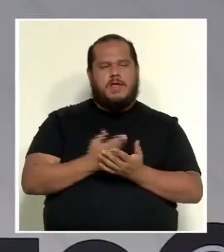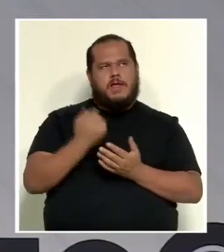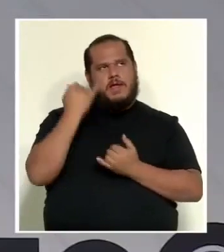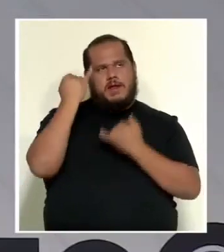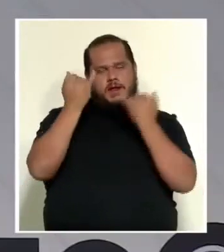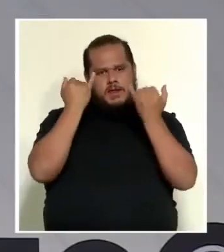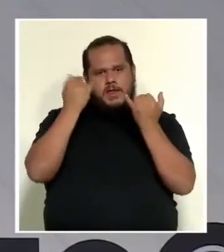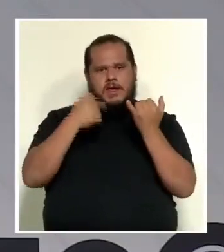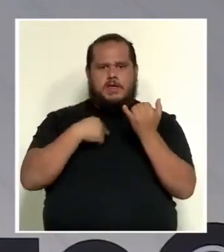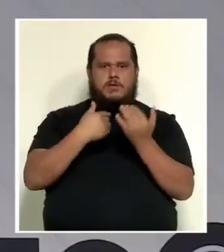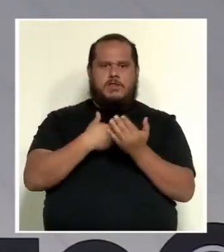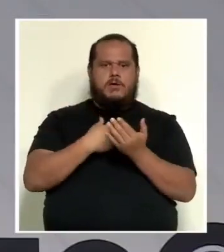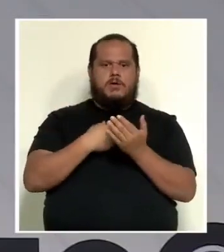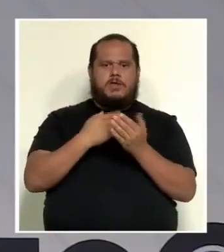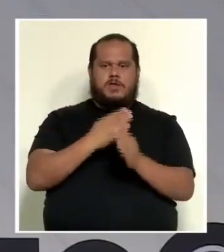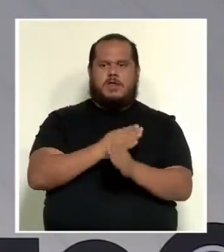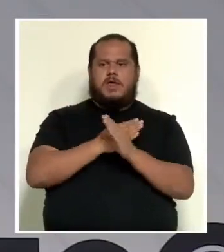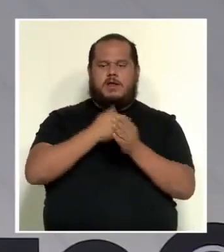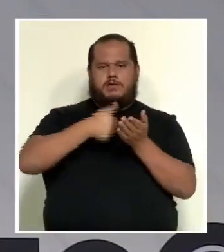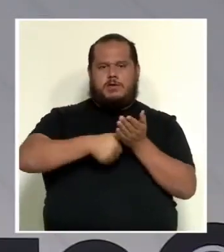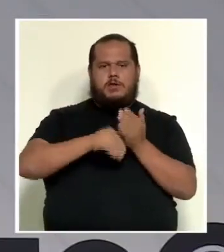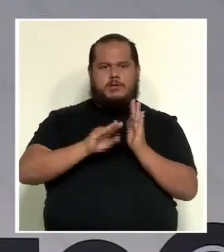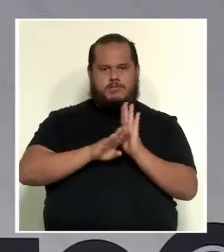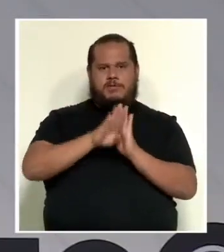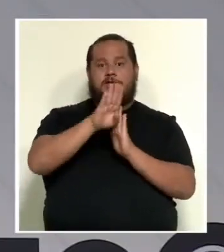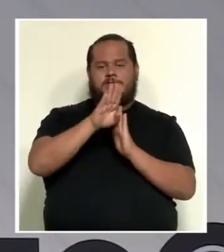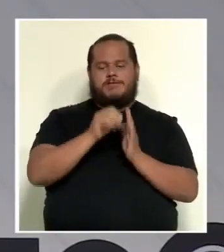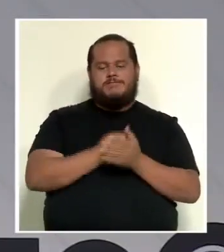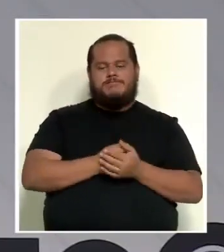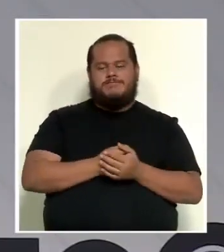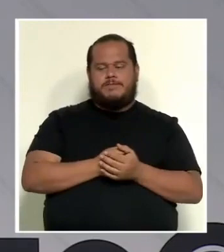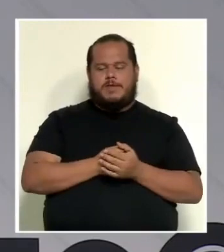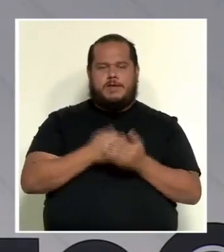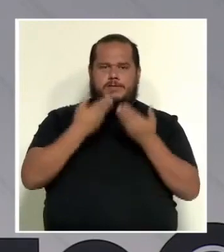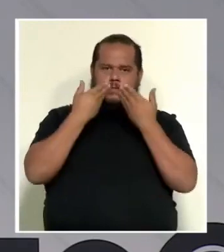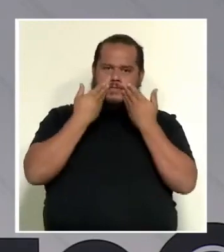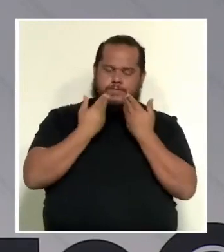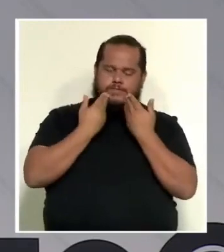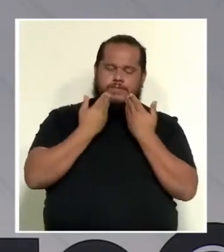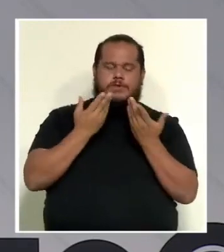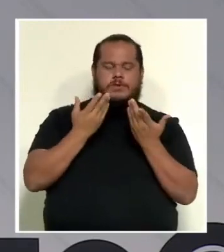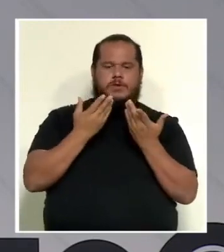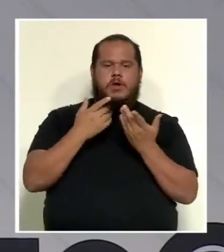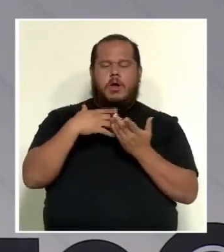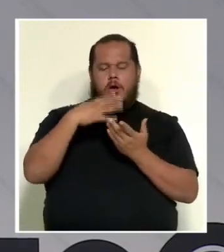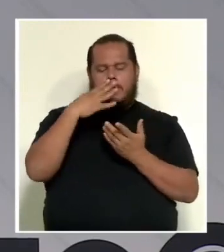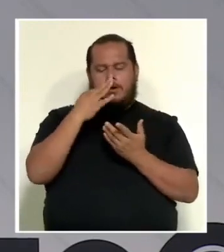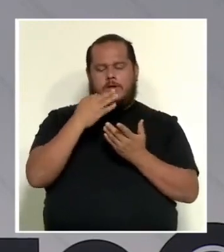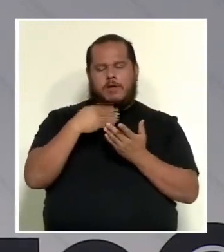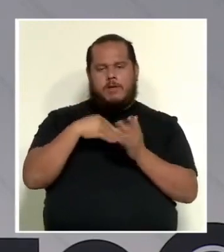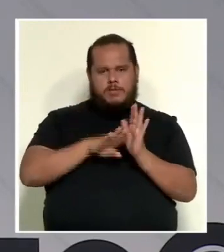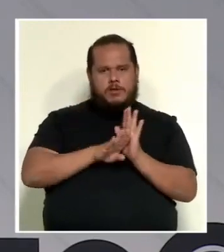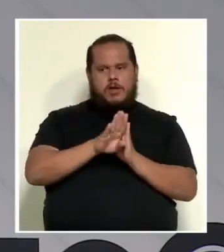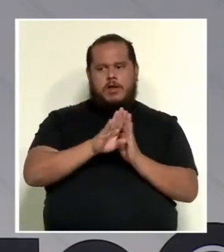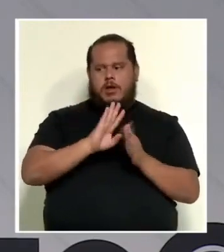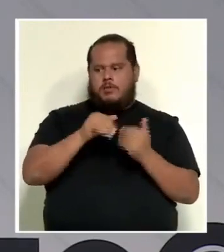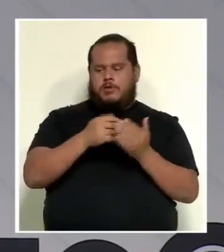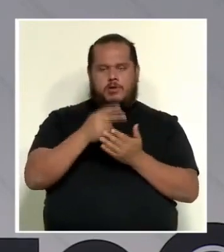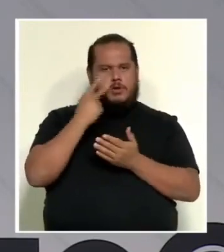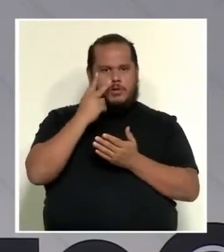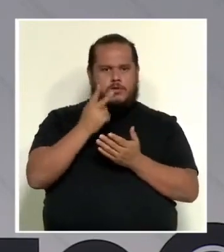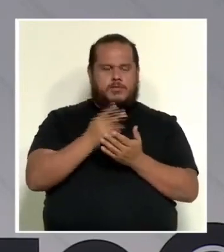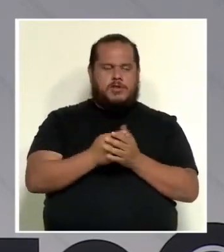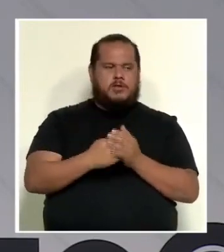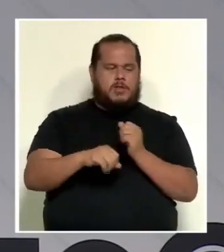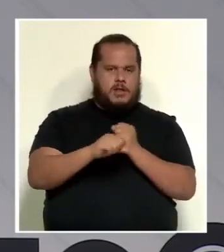tendría es que el abstencionismo va a subir incluso. Wow. Tristemente creo que vamos a subir por lo que hemos visto de